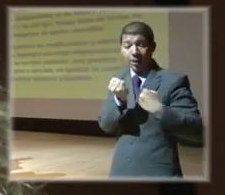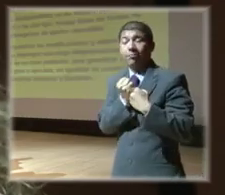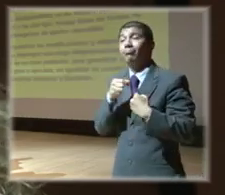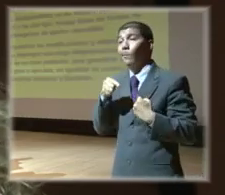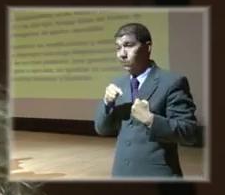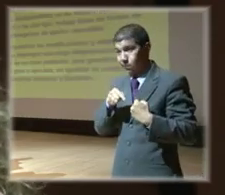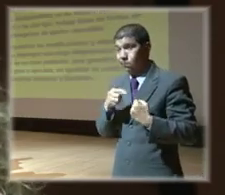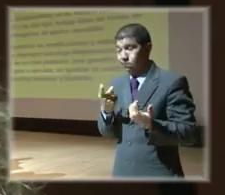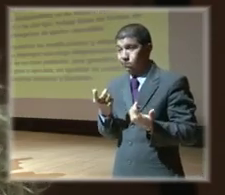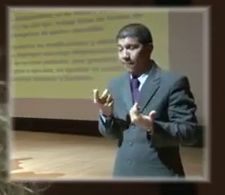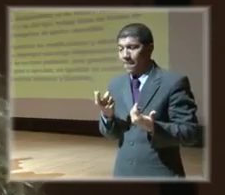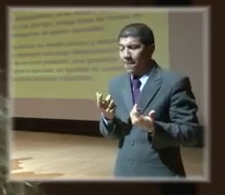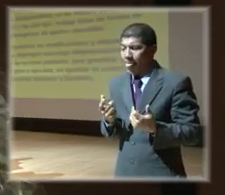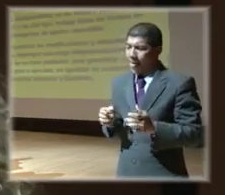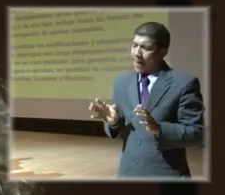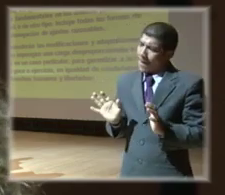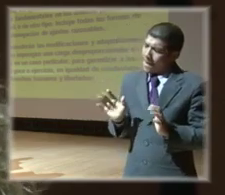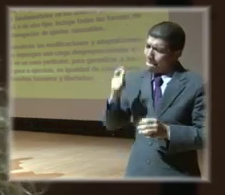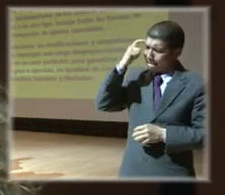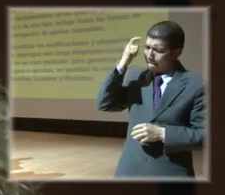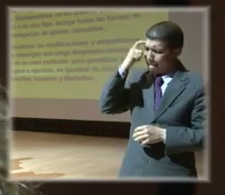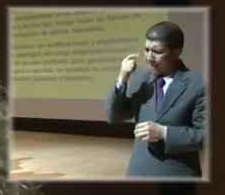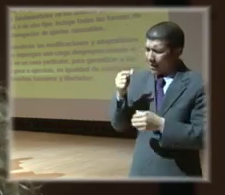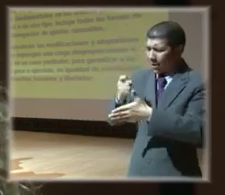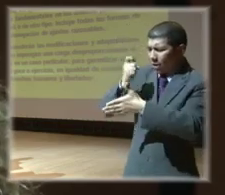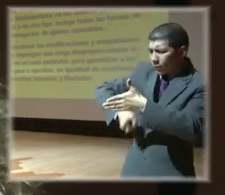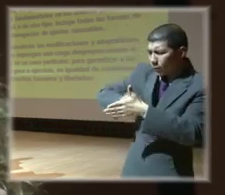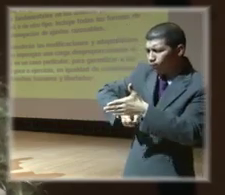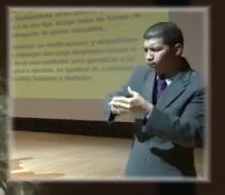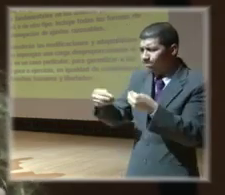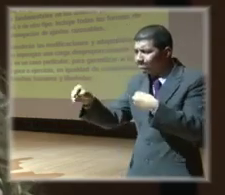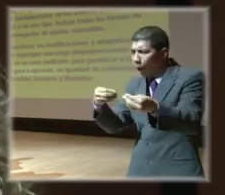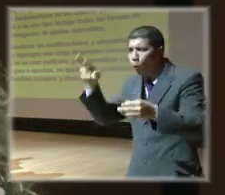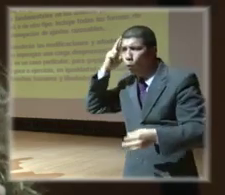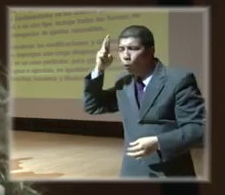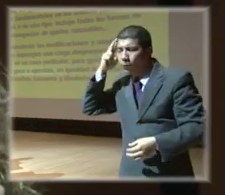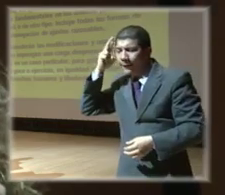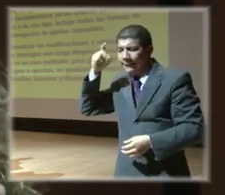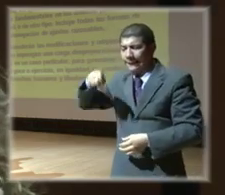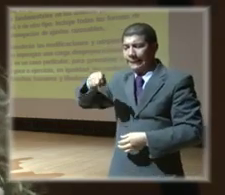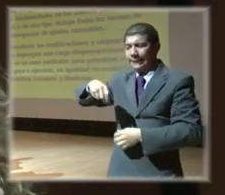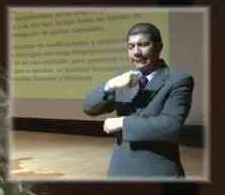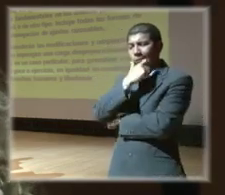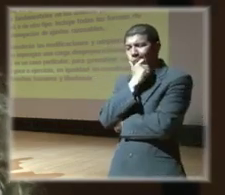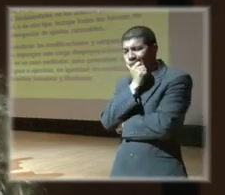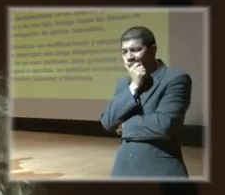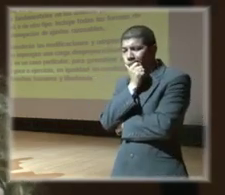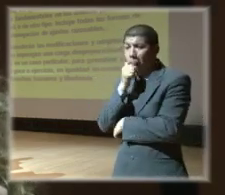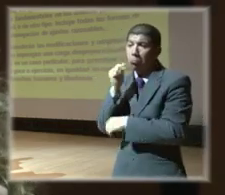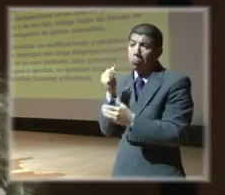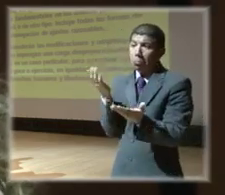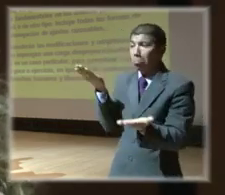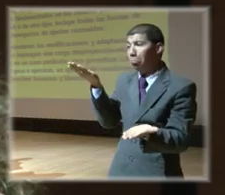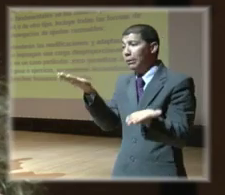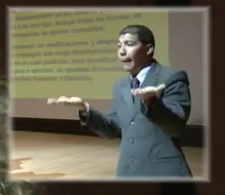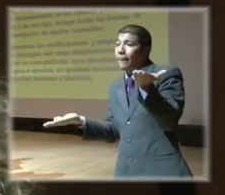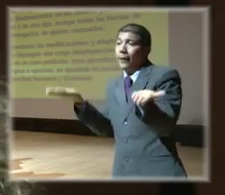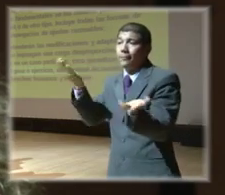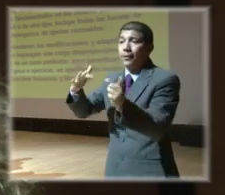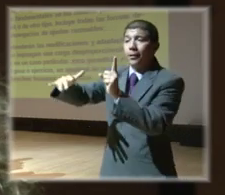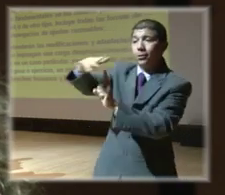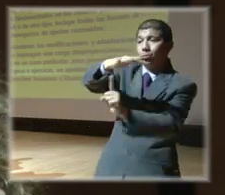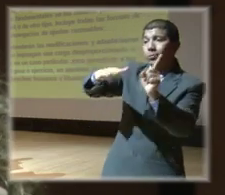veces la adopción de un ajuste razonable, ¿sí? Que puede variar según las circunstancias